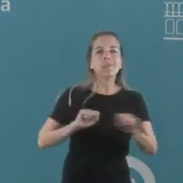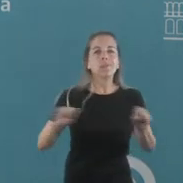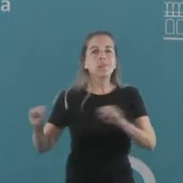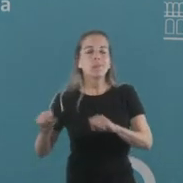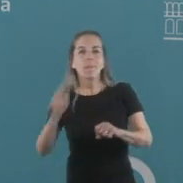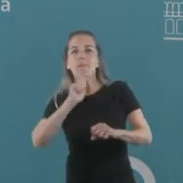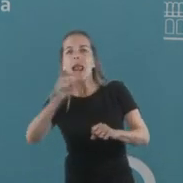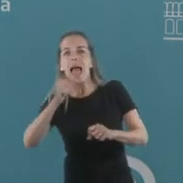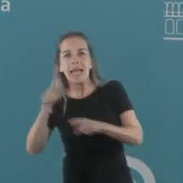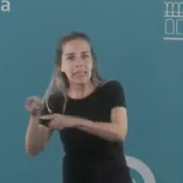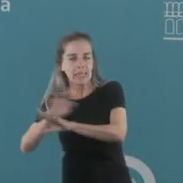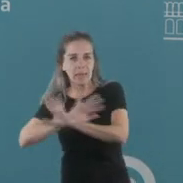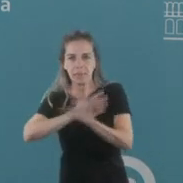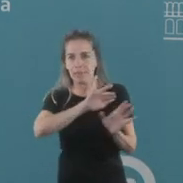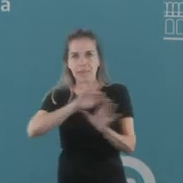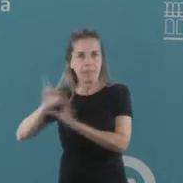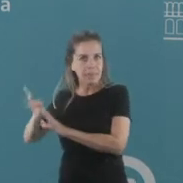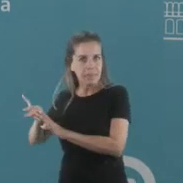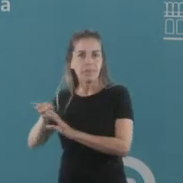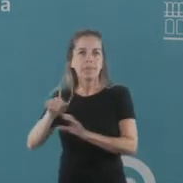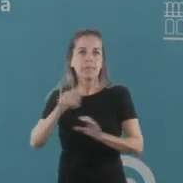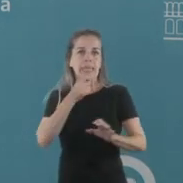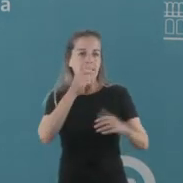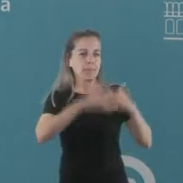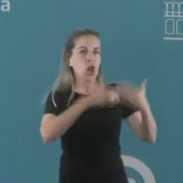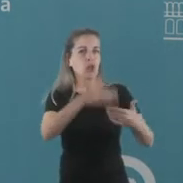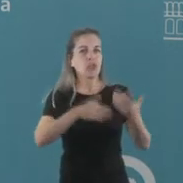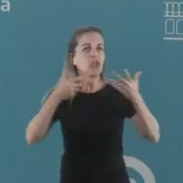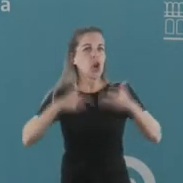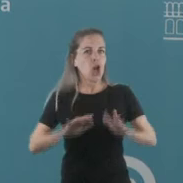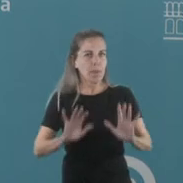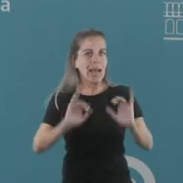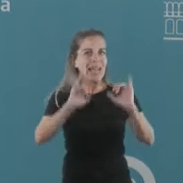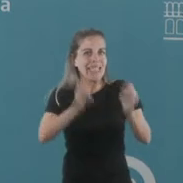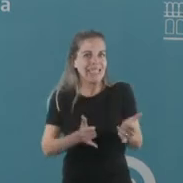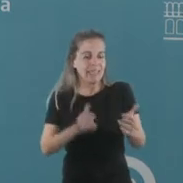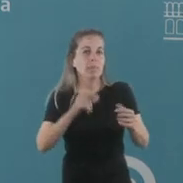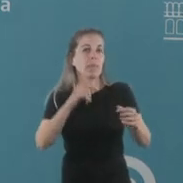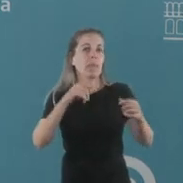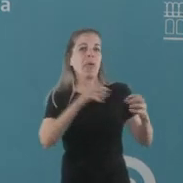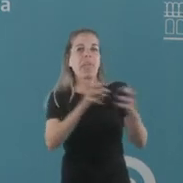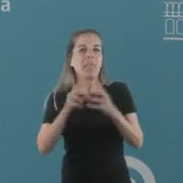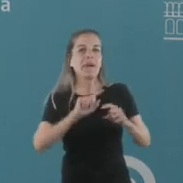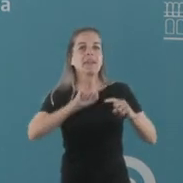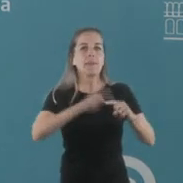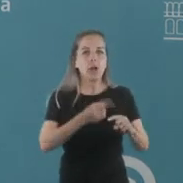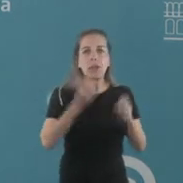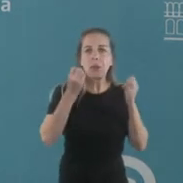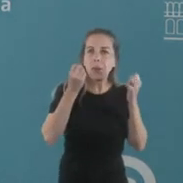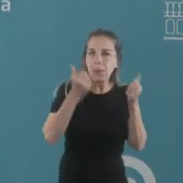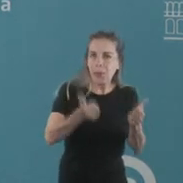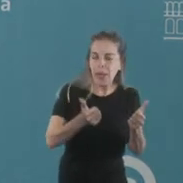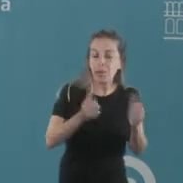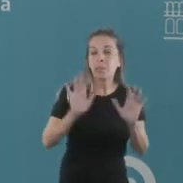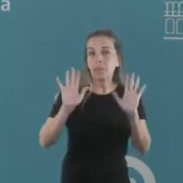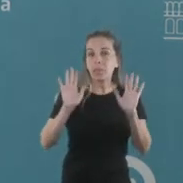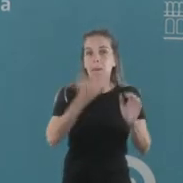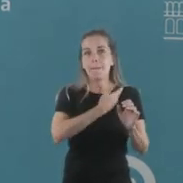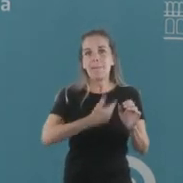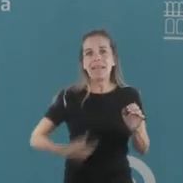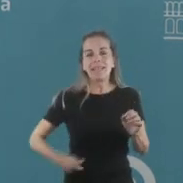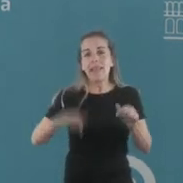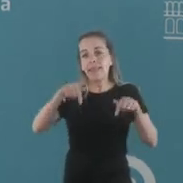estar afuera de la normal estrategia del debate político, bienvenido sea. Mientras tanto, el presidente